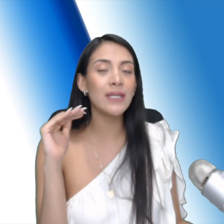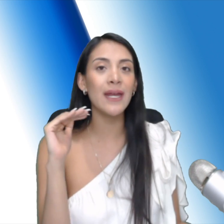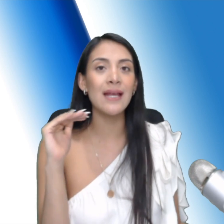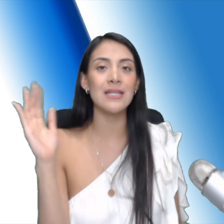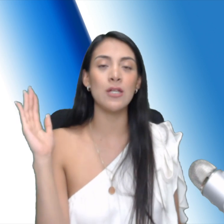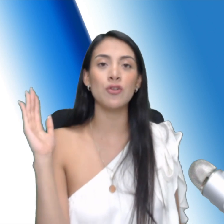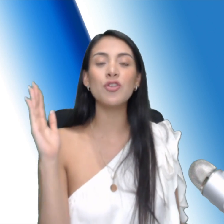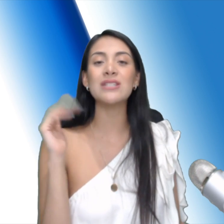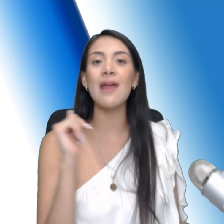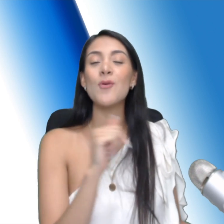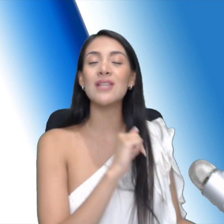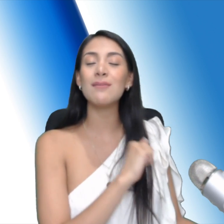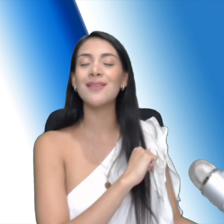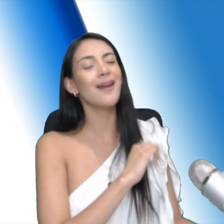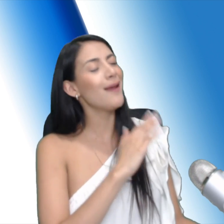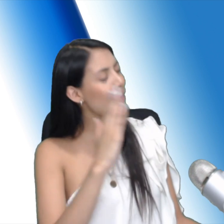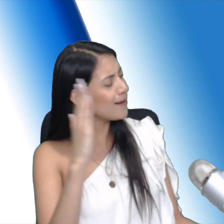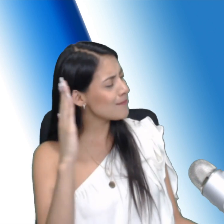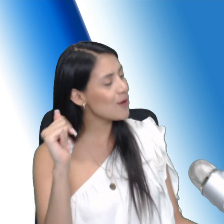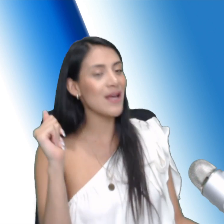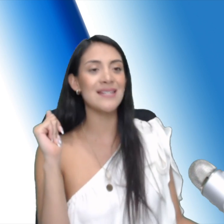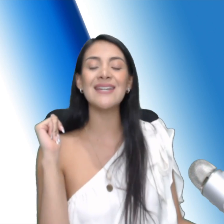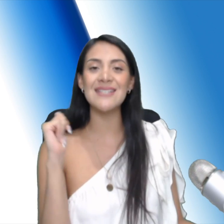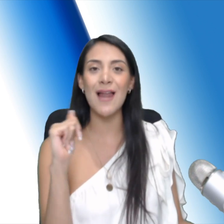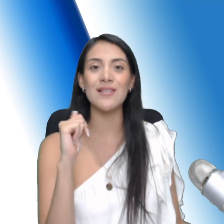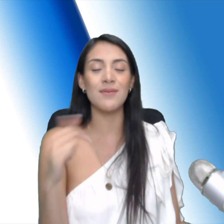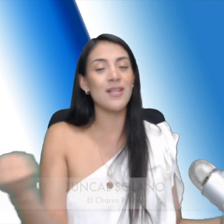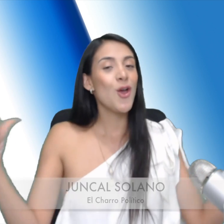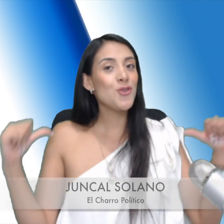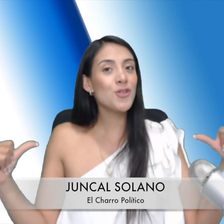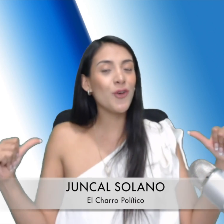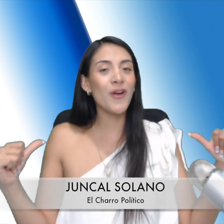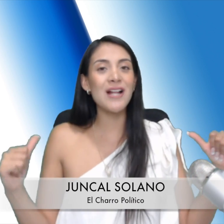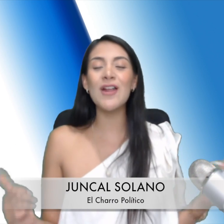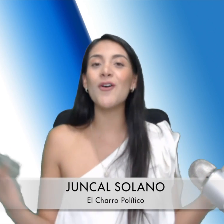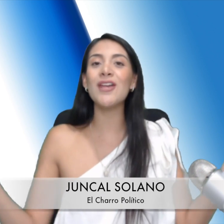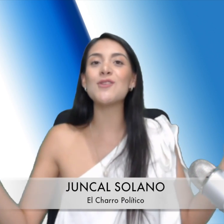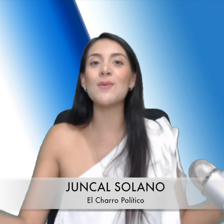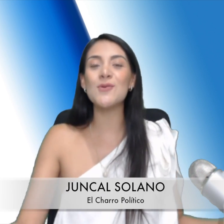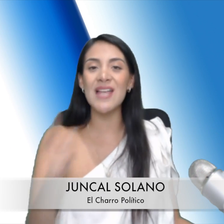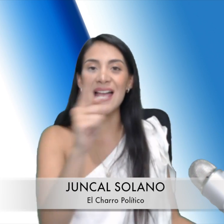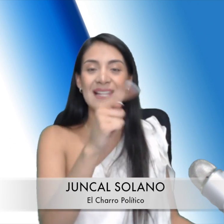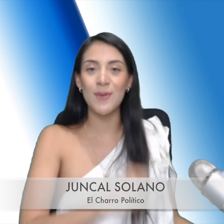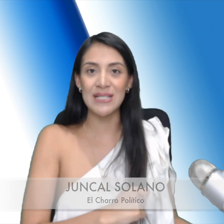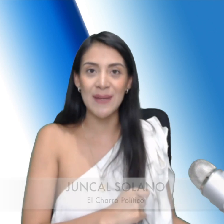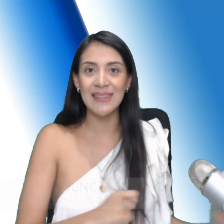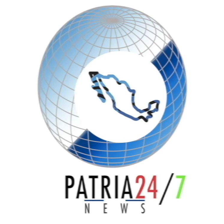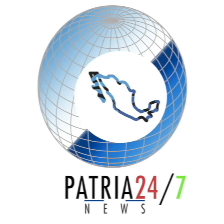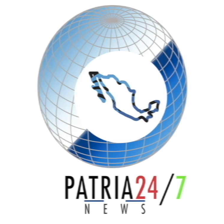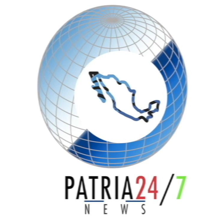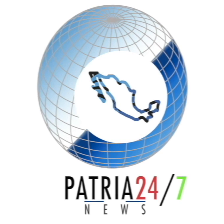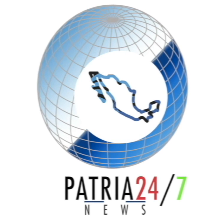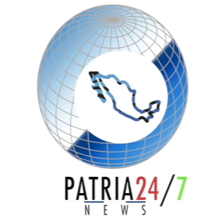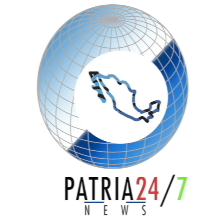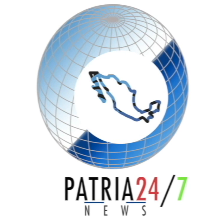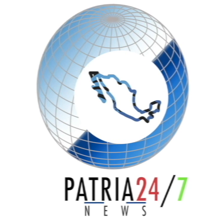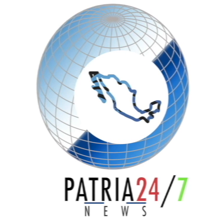lo que tú quieras y nosotros te vamos a invitar el envío así que ya lo sabes yo soy JC Solano y nos vemos hasta la